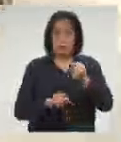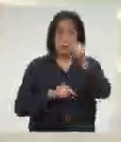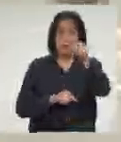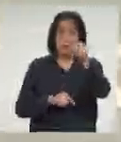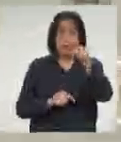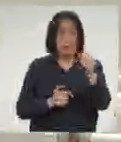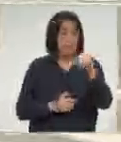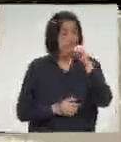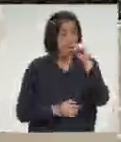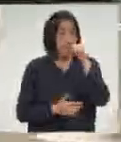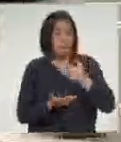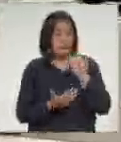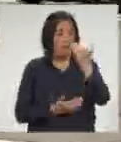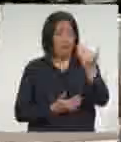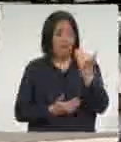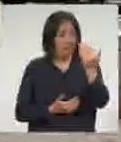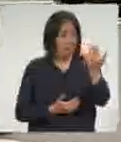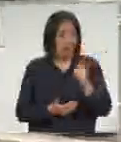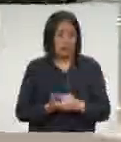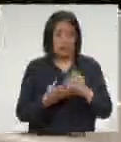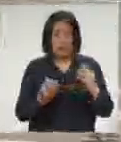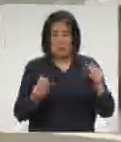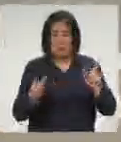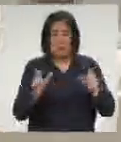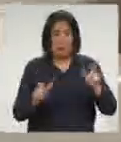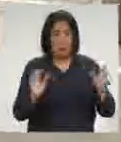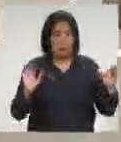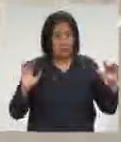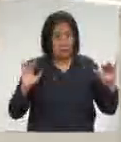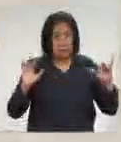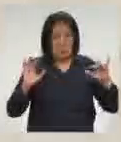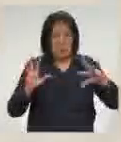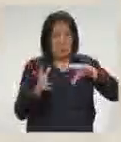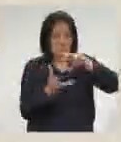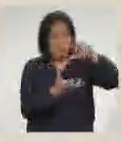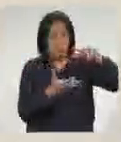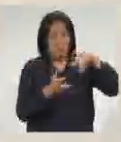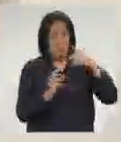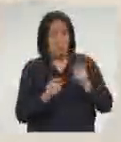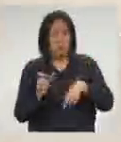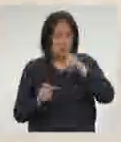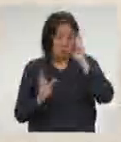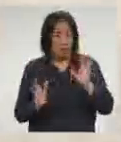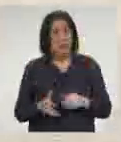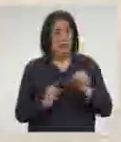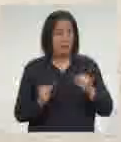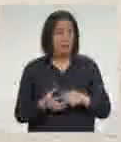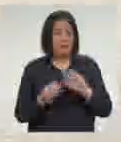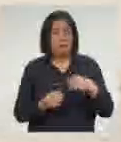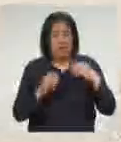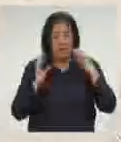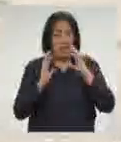va a cantar acá frente a tantísimo público que haya llegado de todas partes del mundo obviamente los peruanos como siempre vamos hacer muchísimas